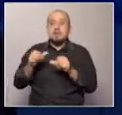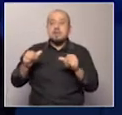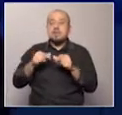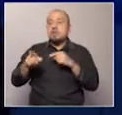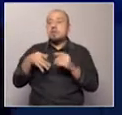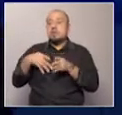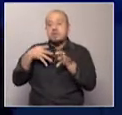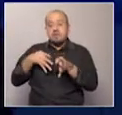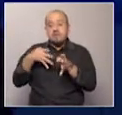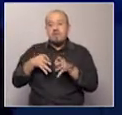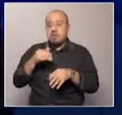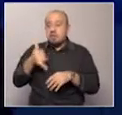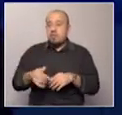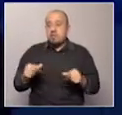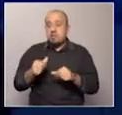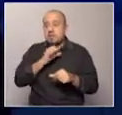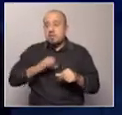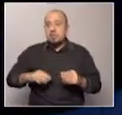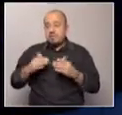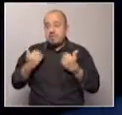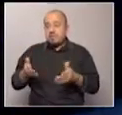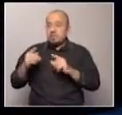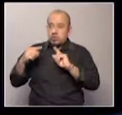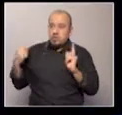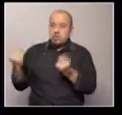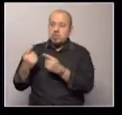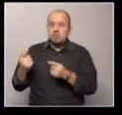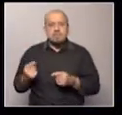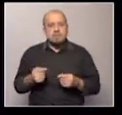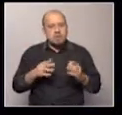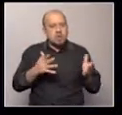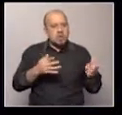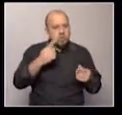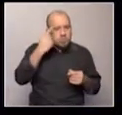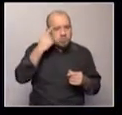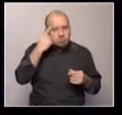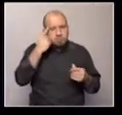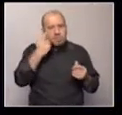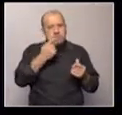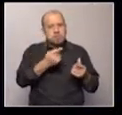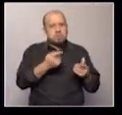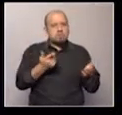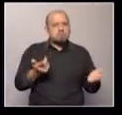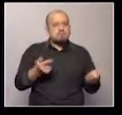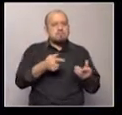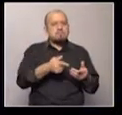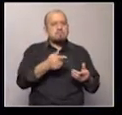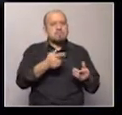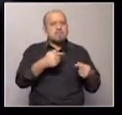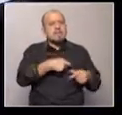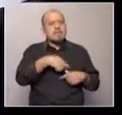gran desafío que tiene el estado en beneficio de todos ahora cómo se condice eso cuando muchas una parte importante de la sociedad